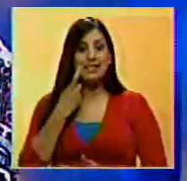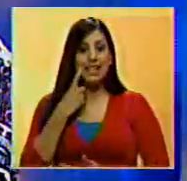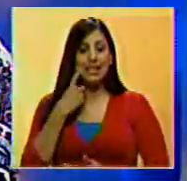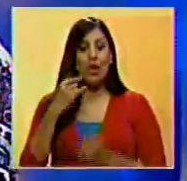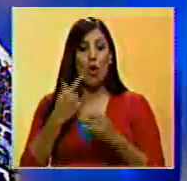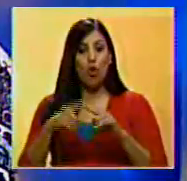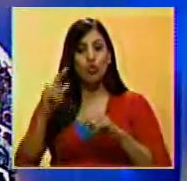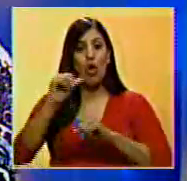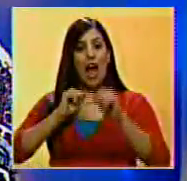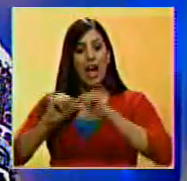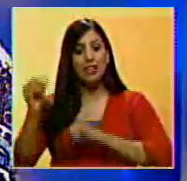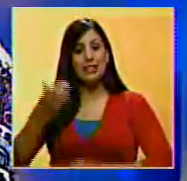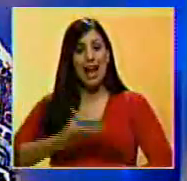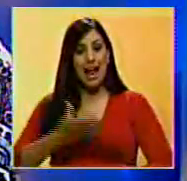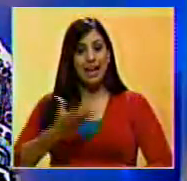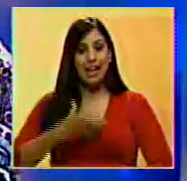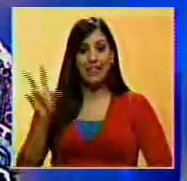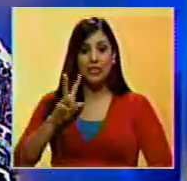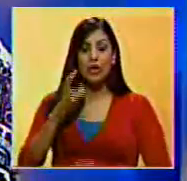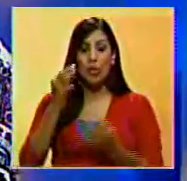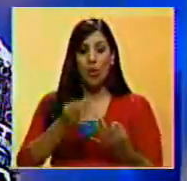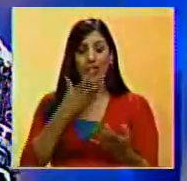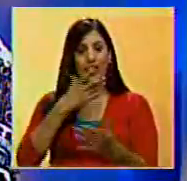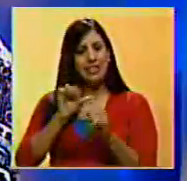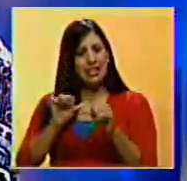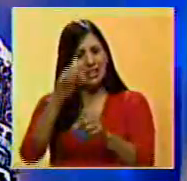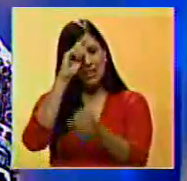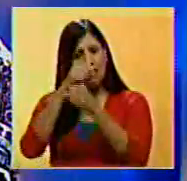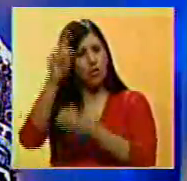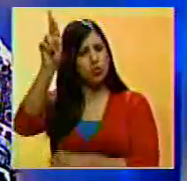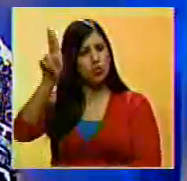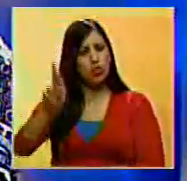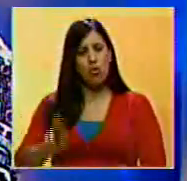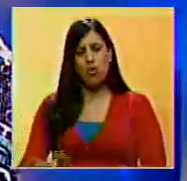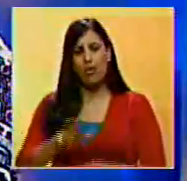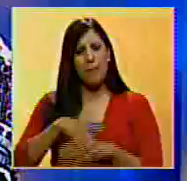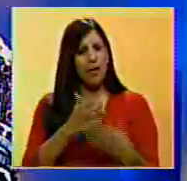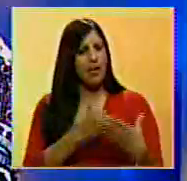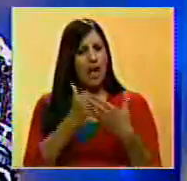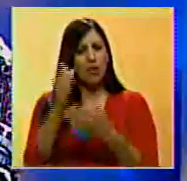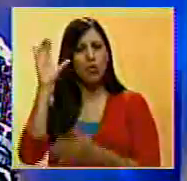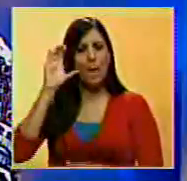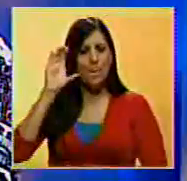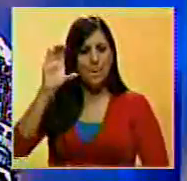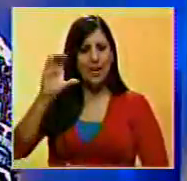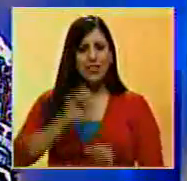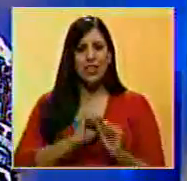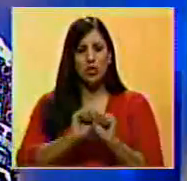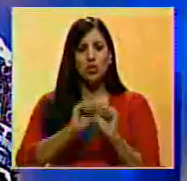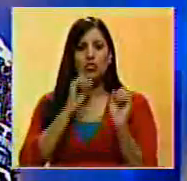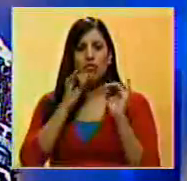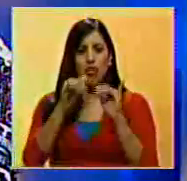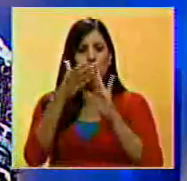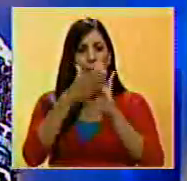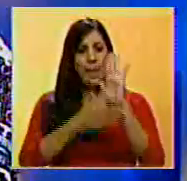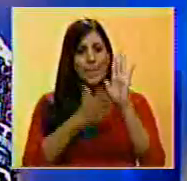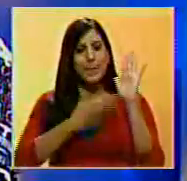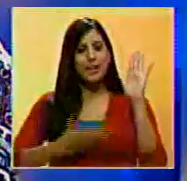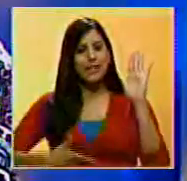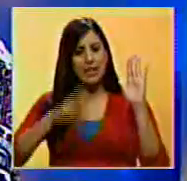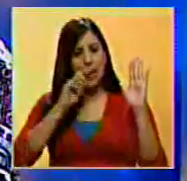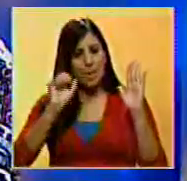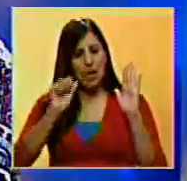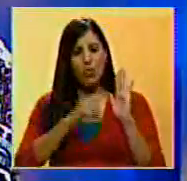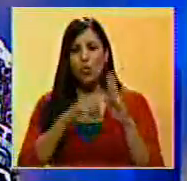La Asociación de Alcaldes por Venezuela aseguró que seguirán trabajando todos los días por el beneficio del país y rechazan el decreto del presidente Nicolás